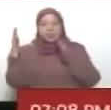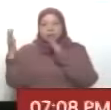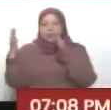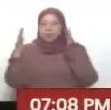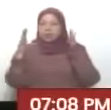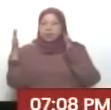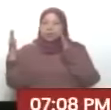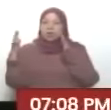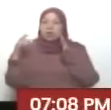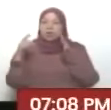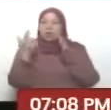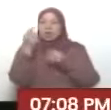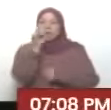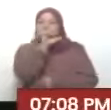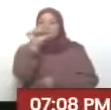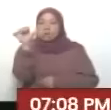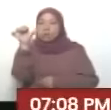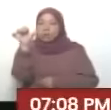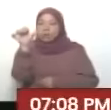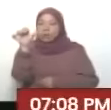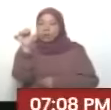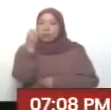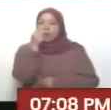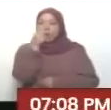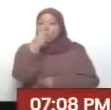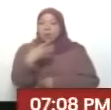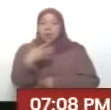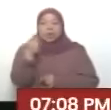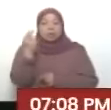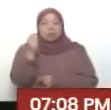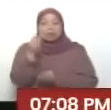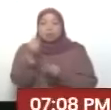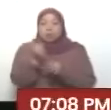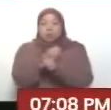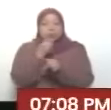Una semana hiperintensa,